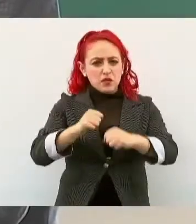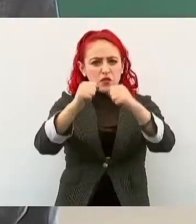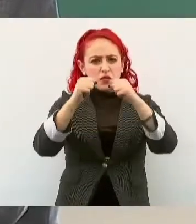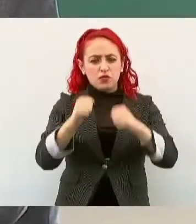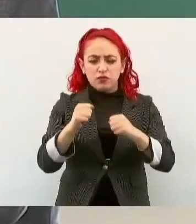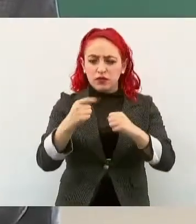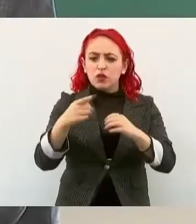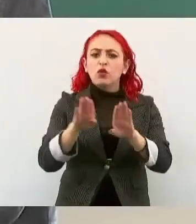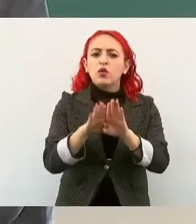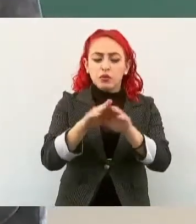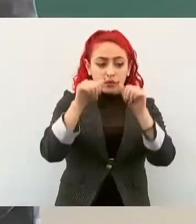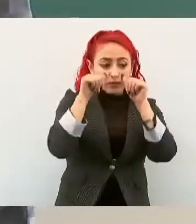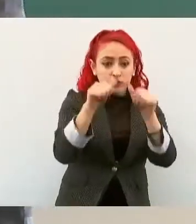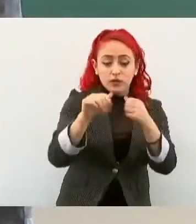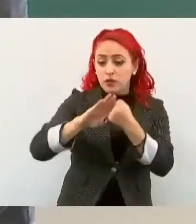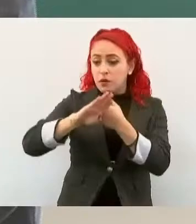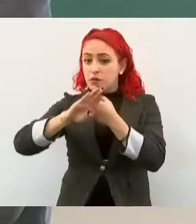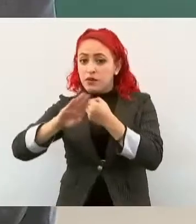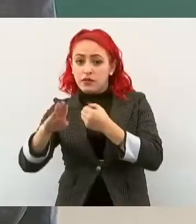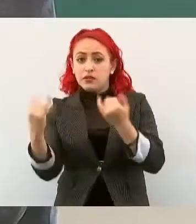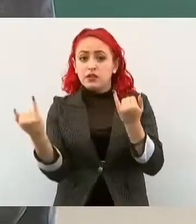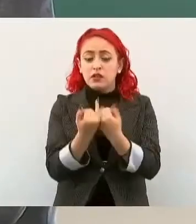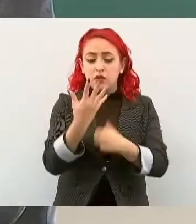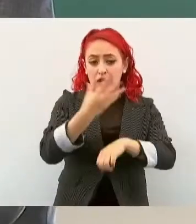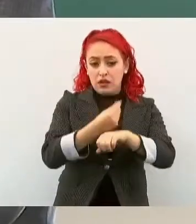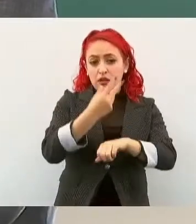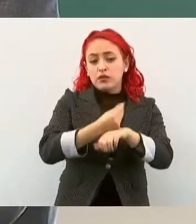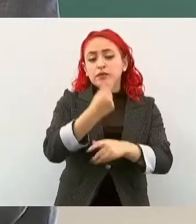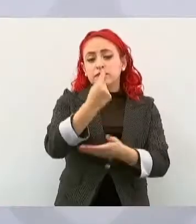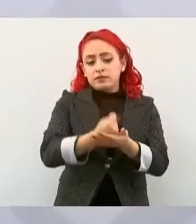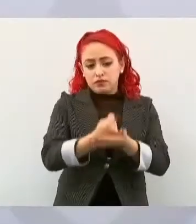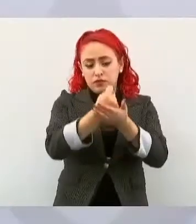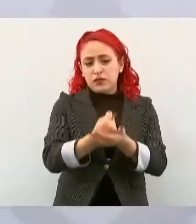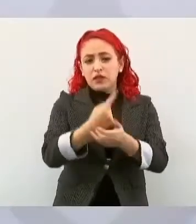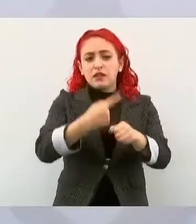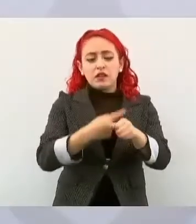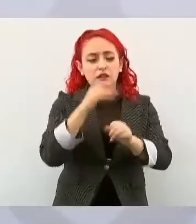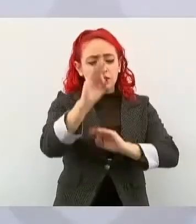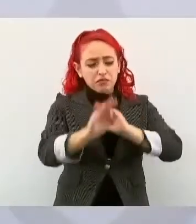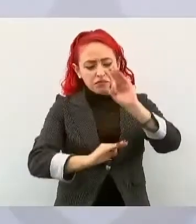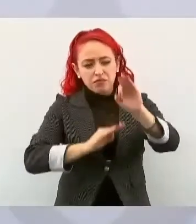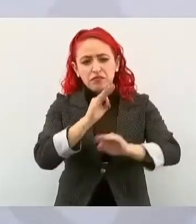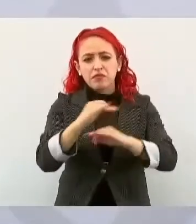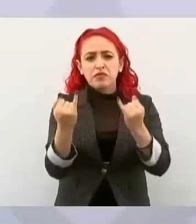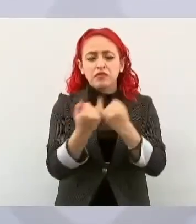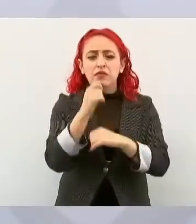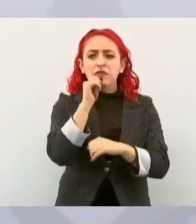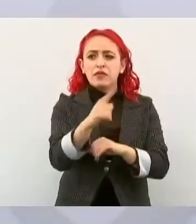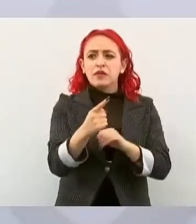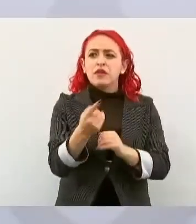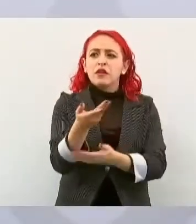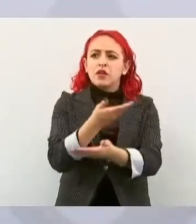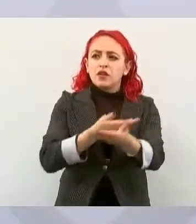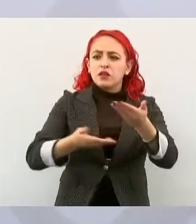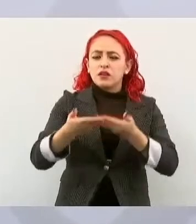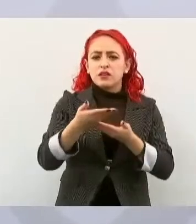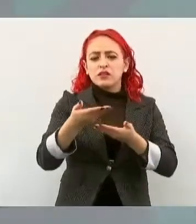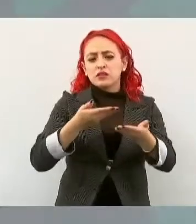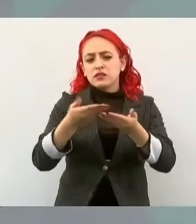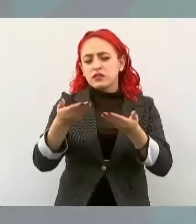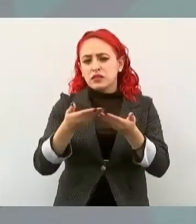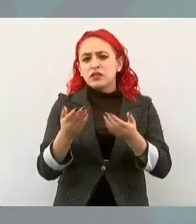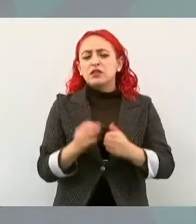la prevención, la atención y la rehabilitación de las enfermedades, además de la prestación de los